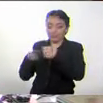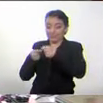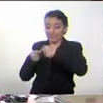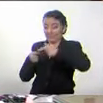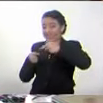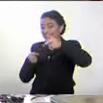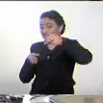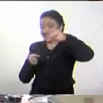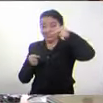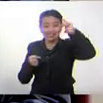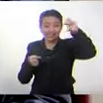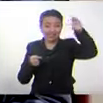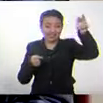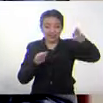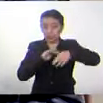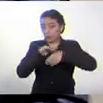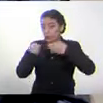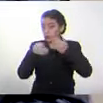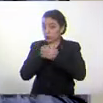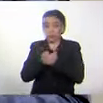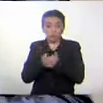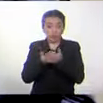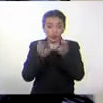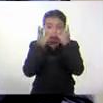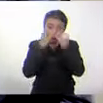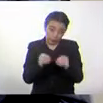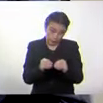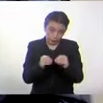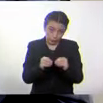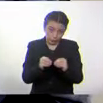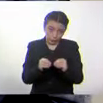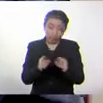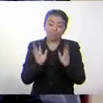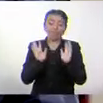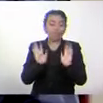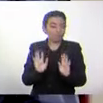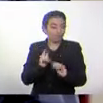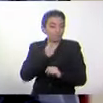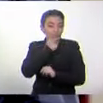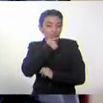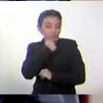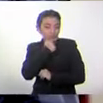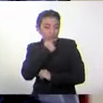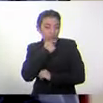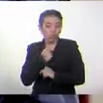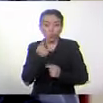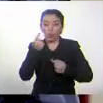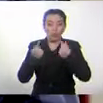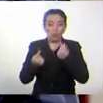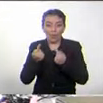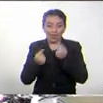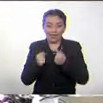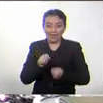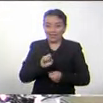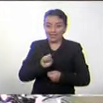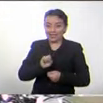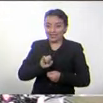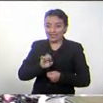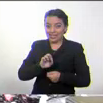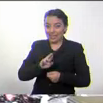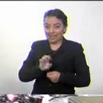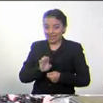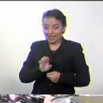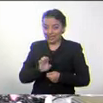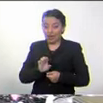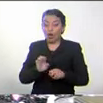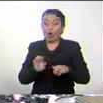este detalle, puedes responder entonces si es un circuito en serie o un circuito en paralelo. Si tu